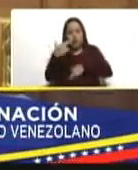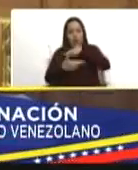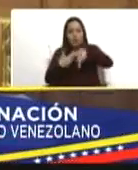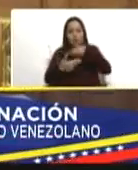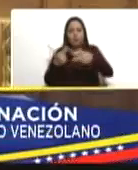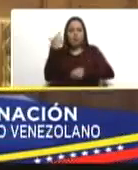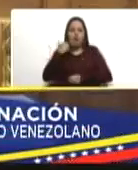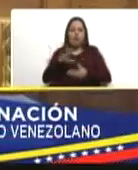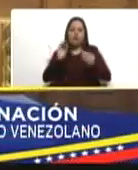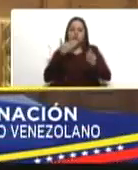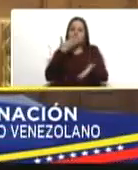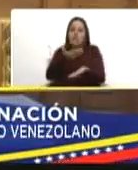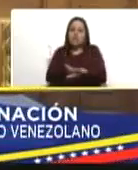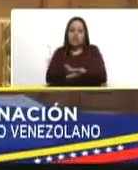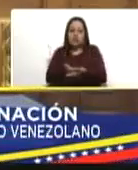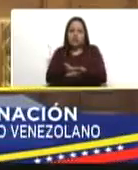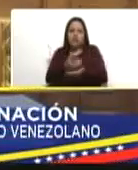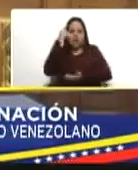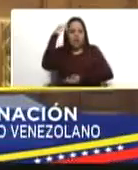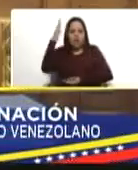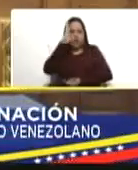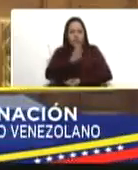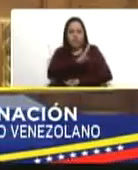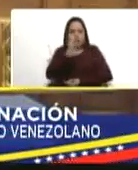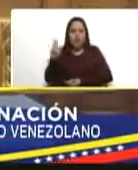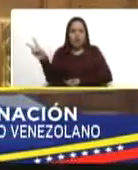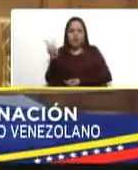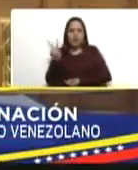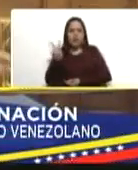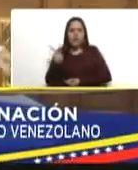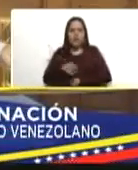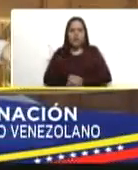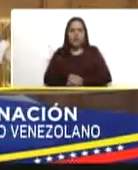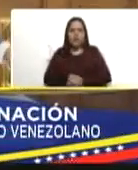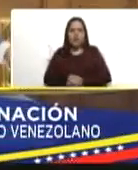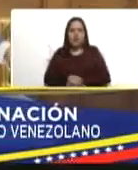Muchas gracias Que Dios bendiga Venezuela